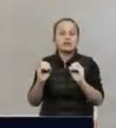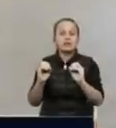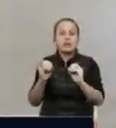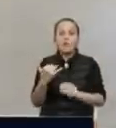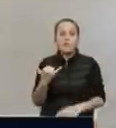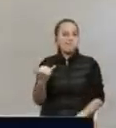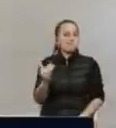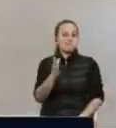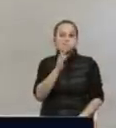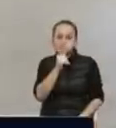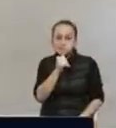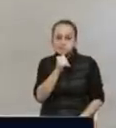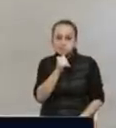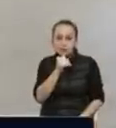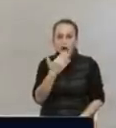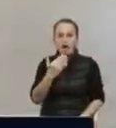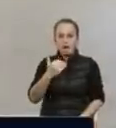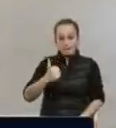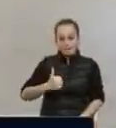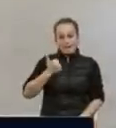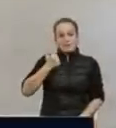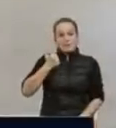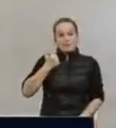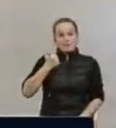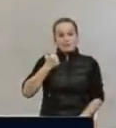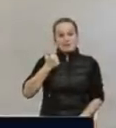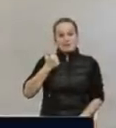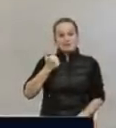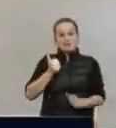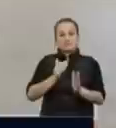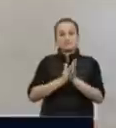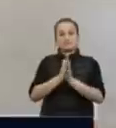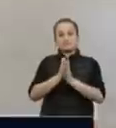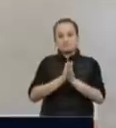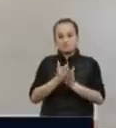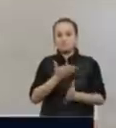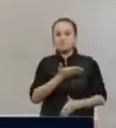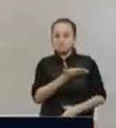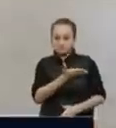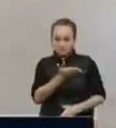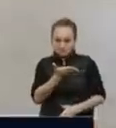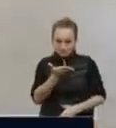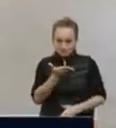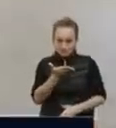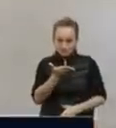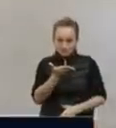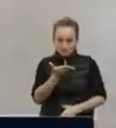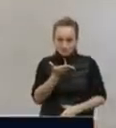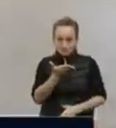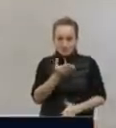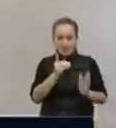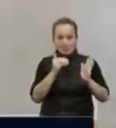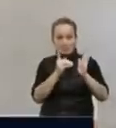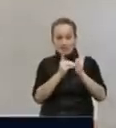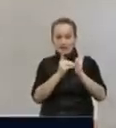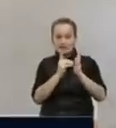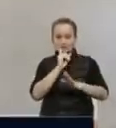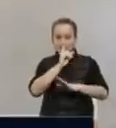y que se privilegia de la manera como está previsto en los decretos,